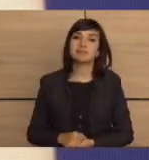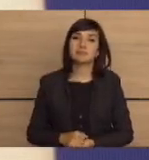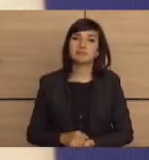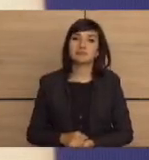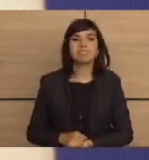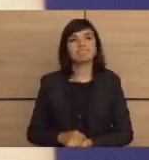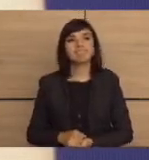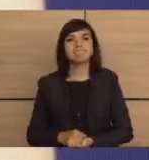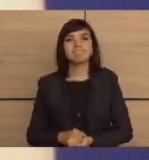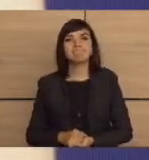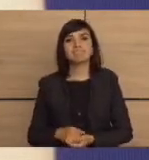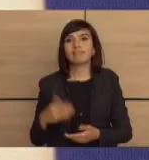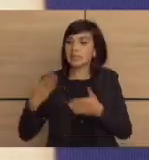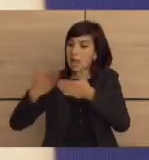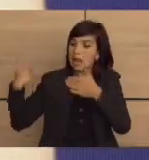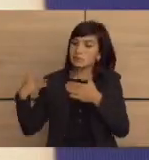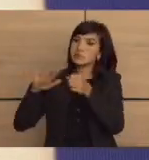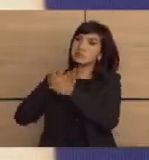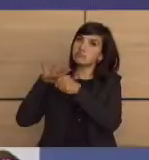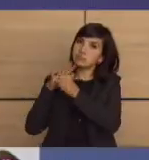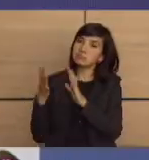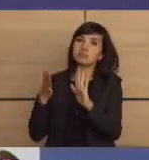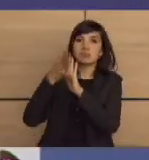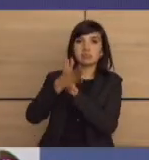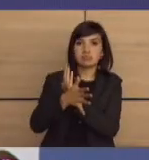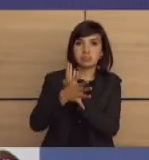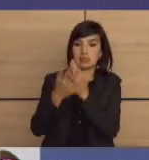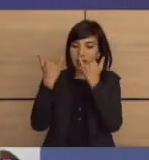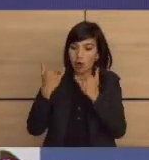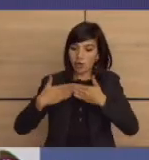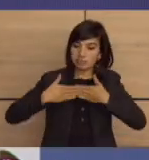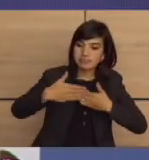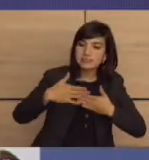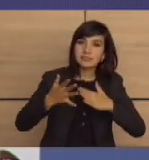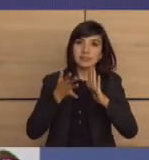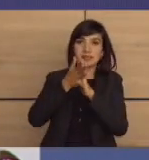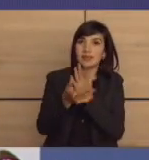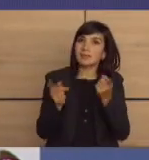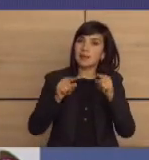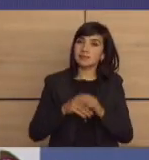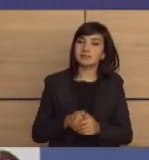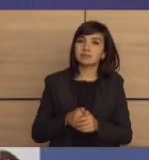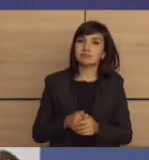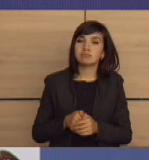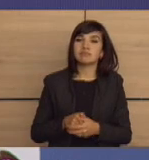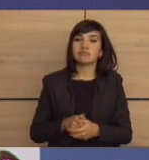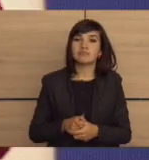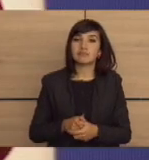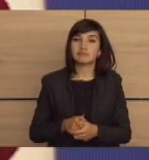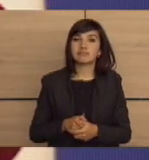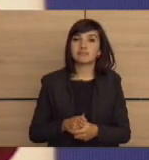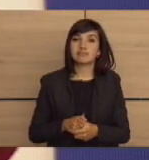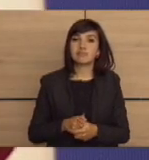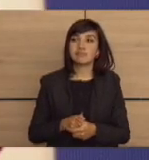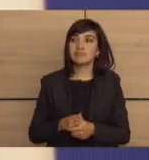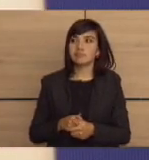contar el pasado viejo y el pasado nuevo, pero tampoco solo el pasado de nosotros, porque es que eso es